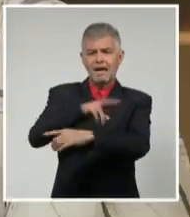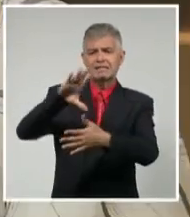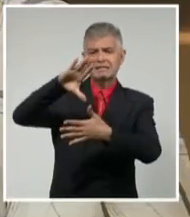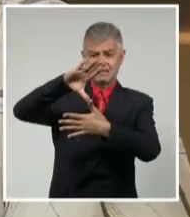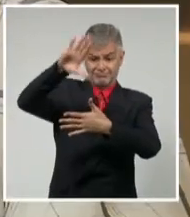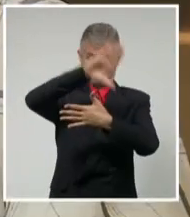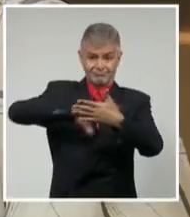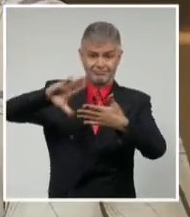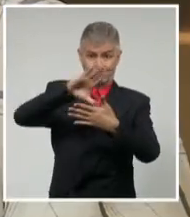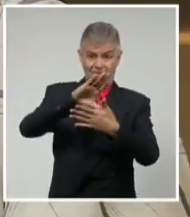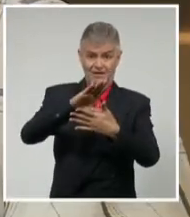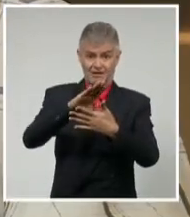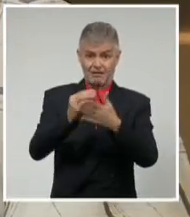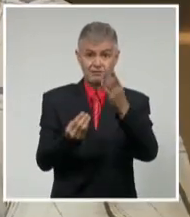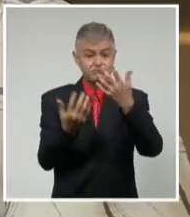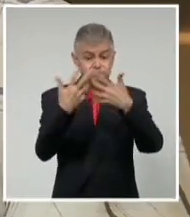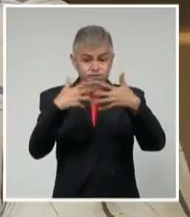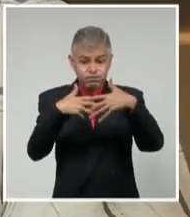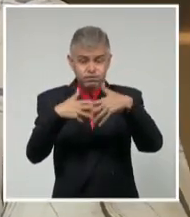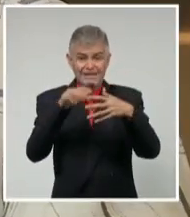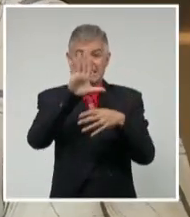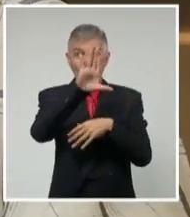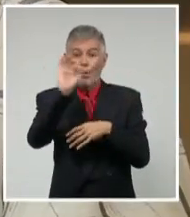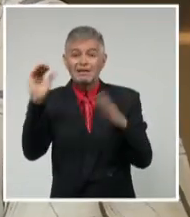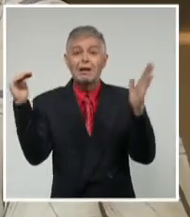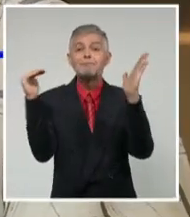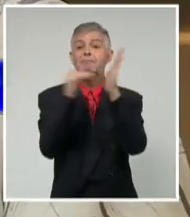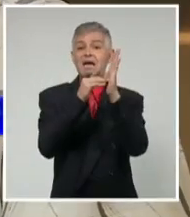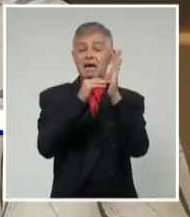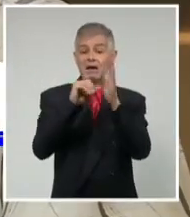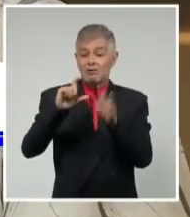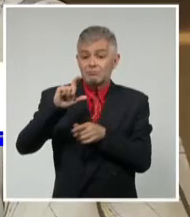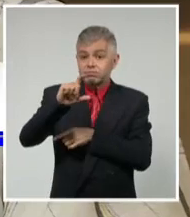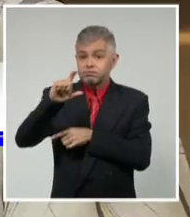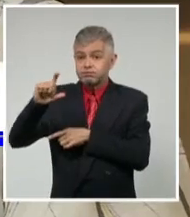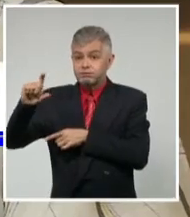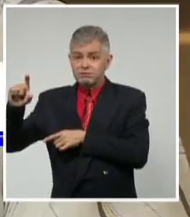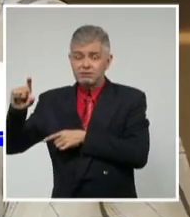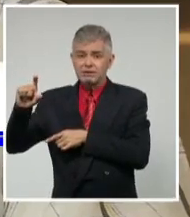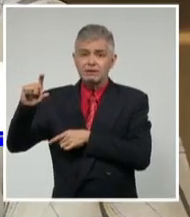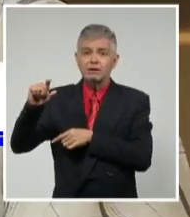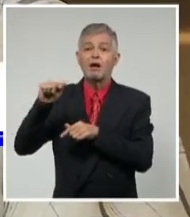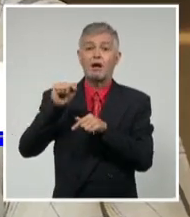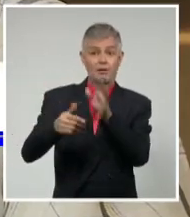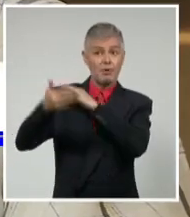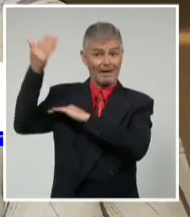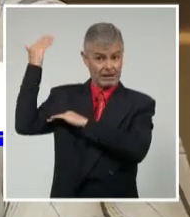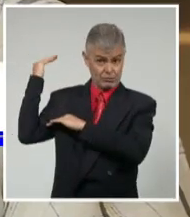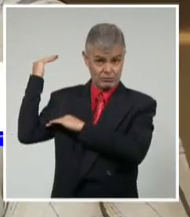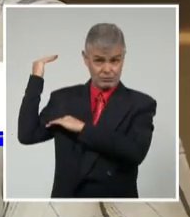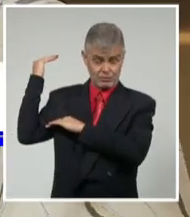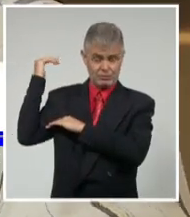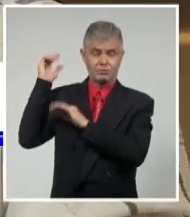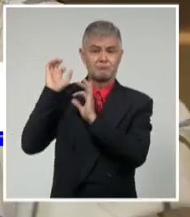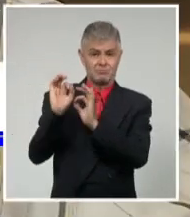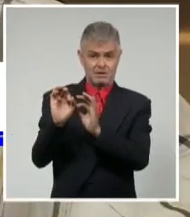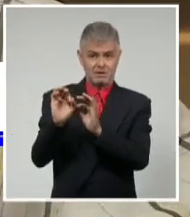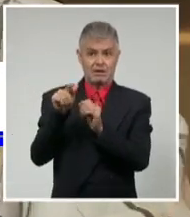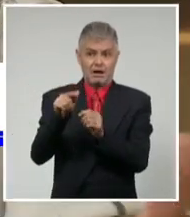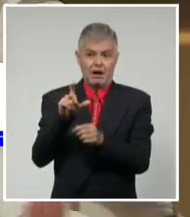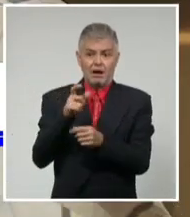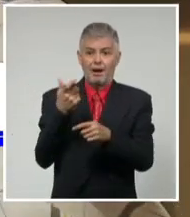producir 50.000 dosis. A nosotros nos parecía una cantidad enorme, lo era para aquella escala y era para vacunar